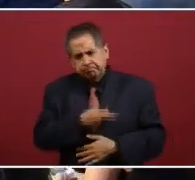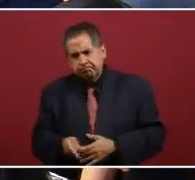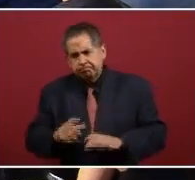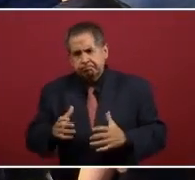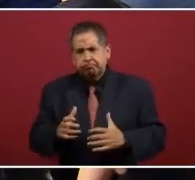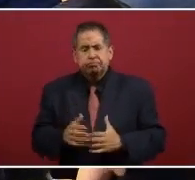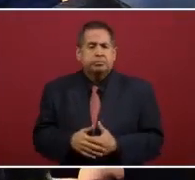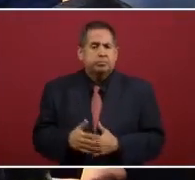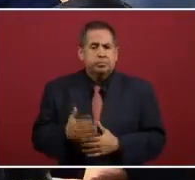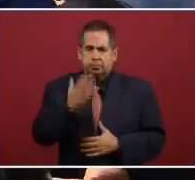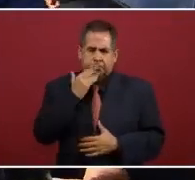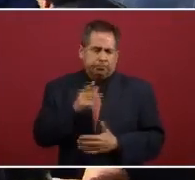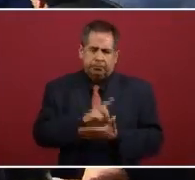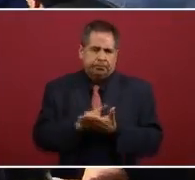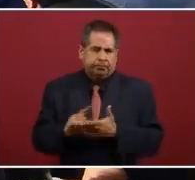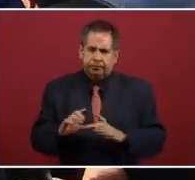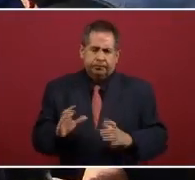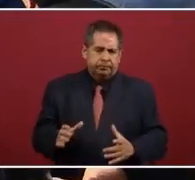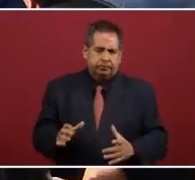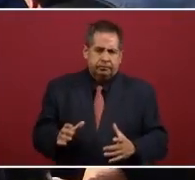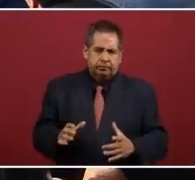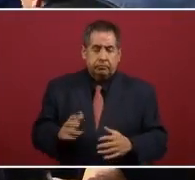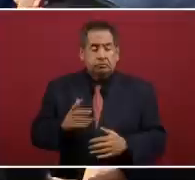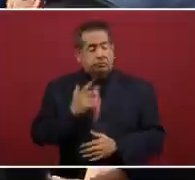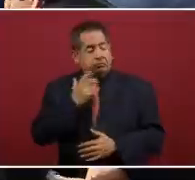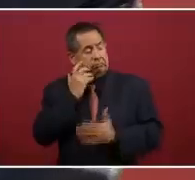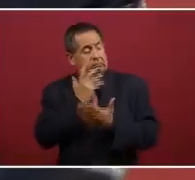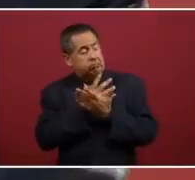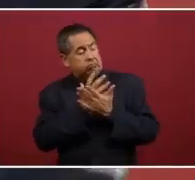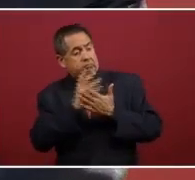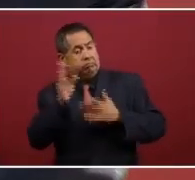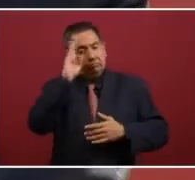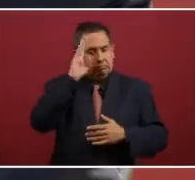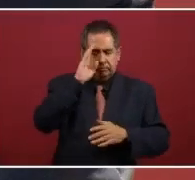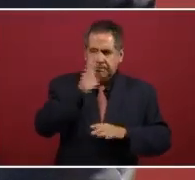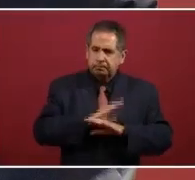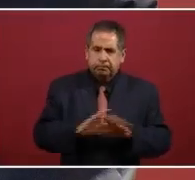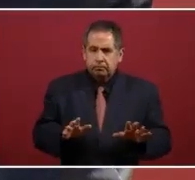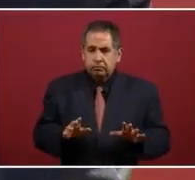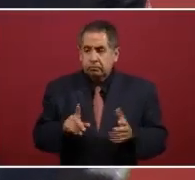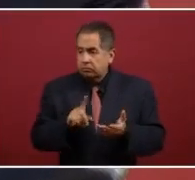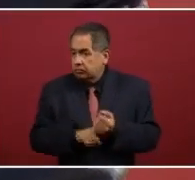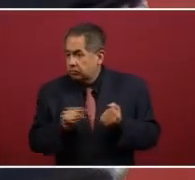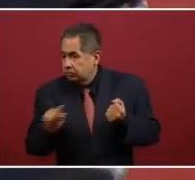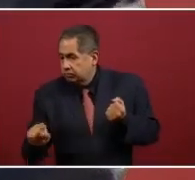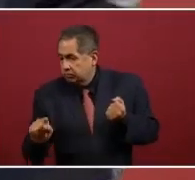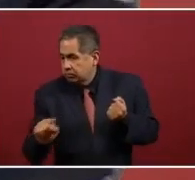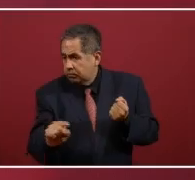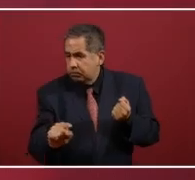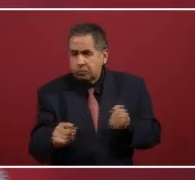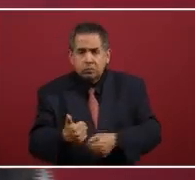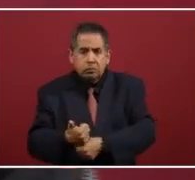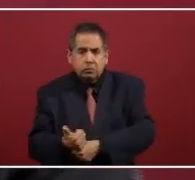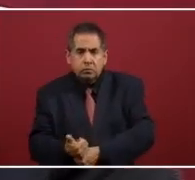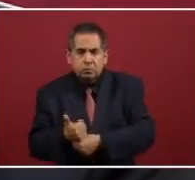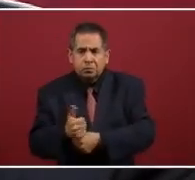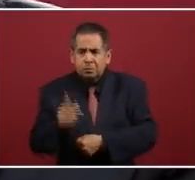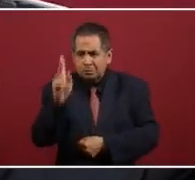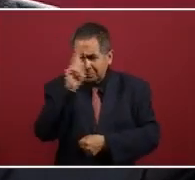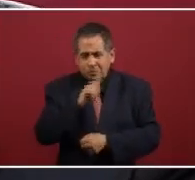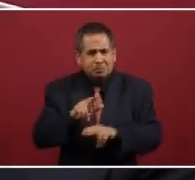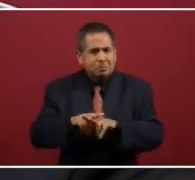Nadie tiene derecho a lo superfluo, mientras haya quienes no tienen